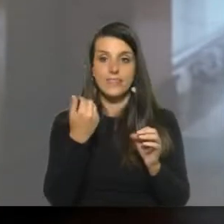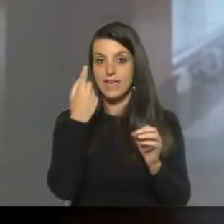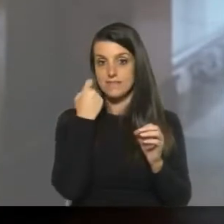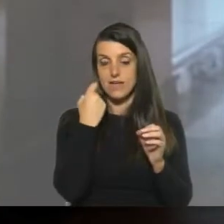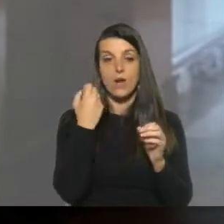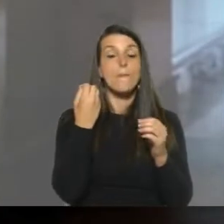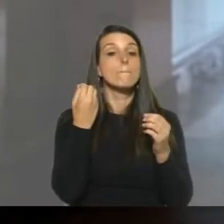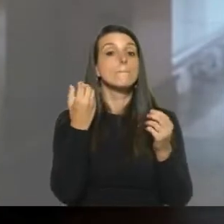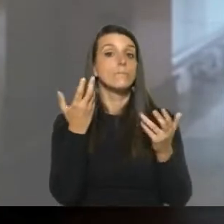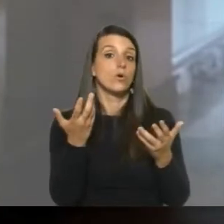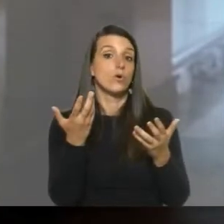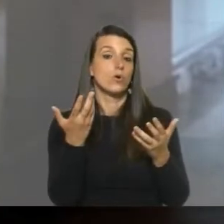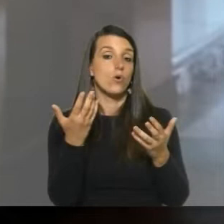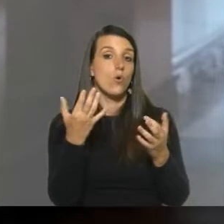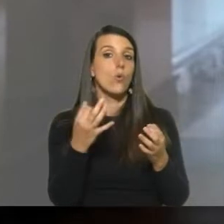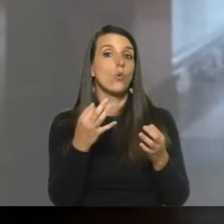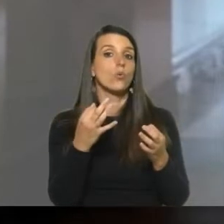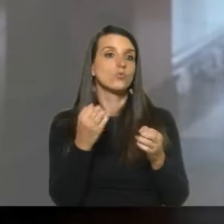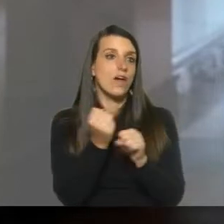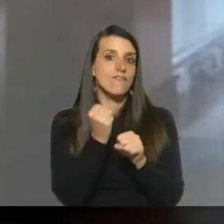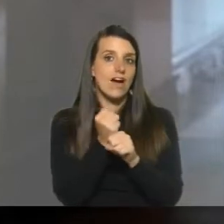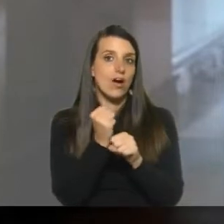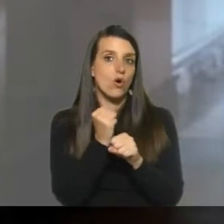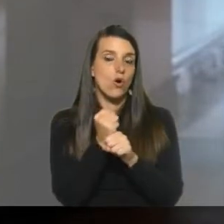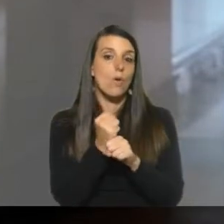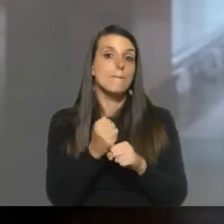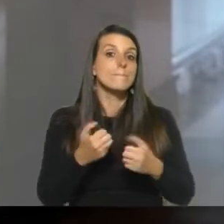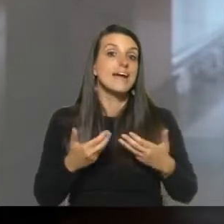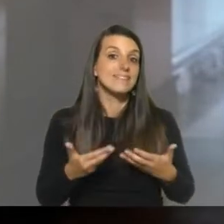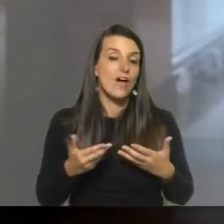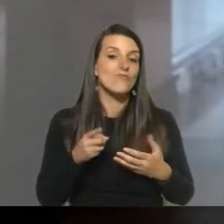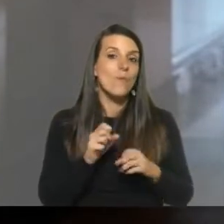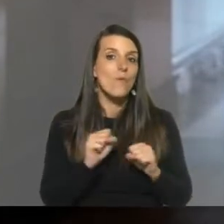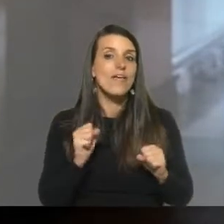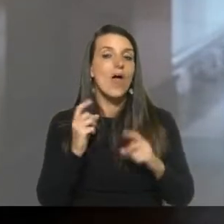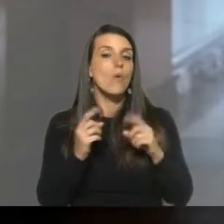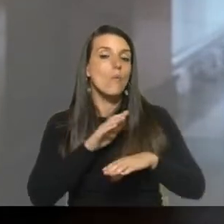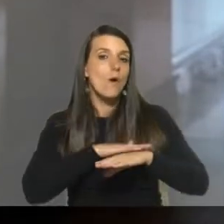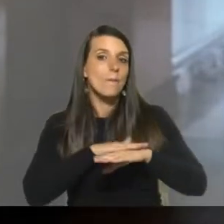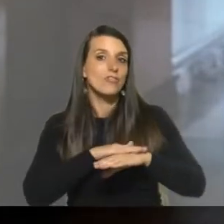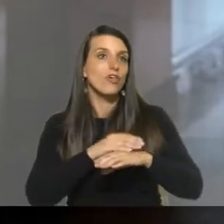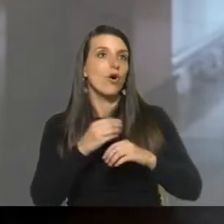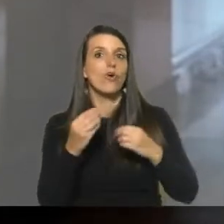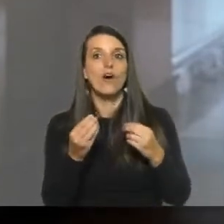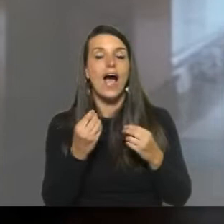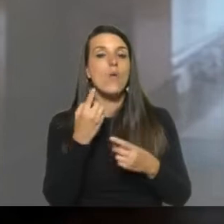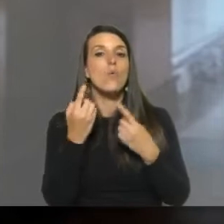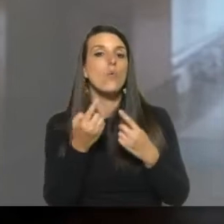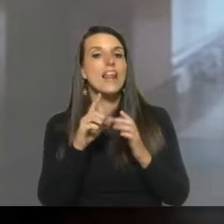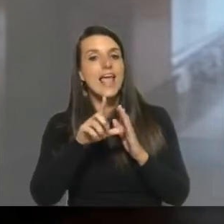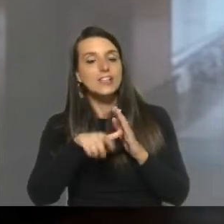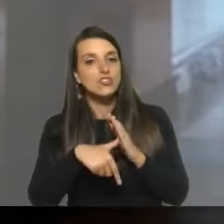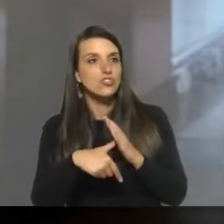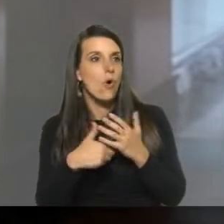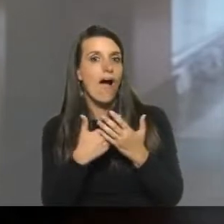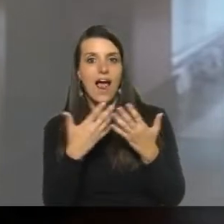por lo tanto vamos a estar con una operativa muy muy cargada eso puede en algún momento generar algún ellentecimiento